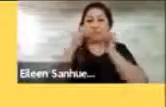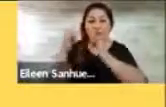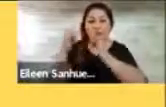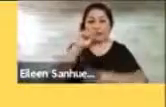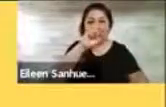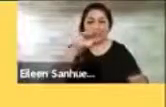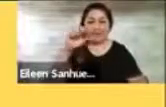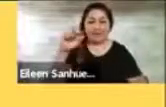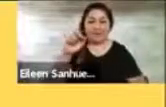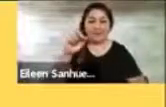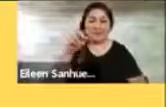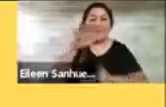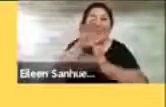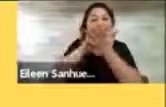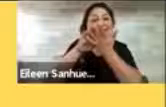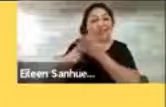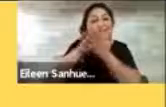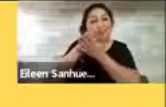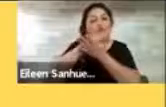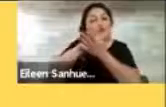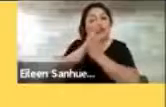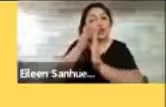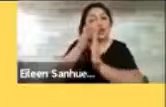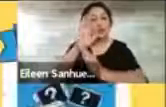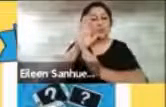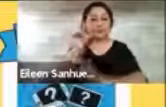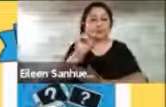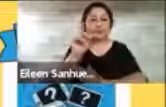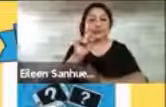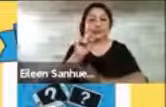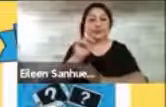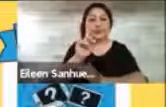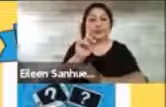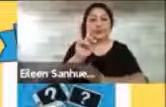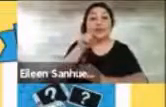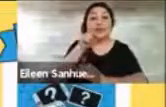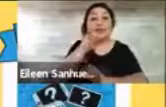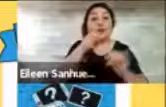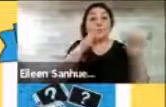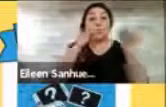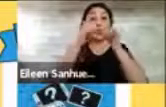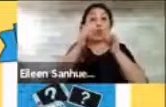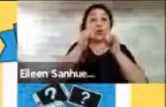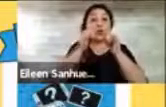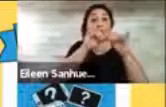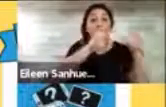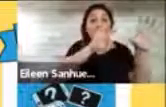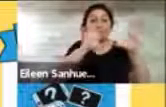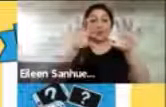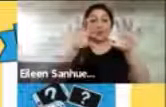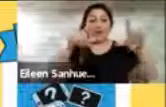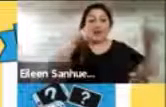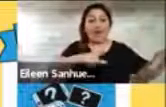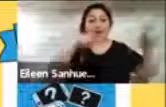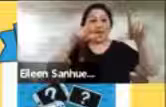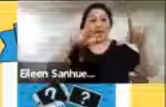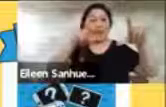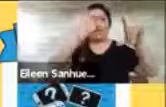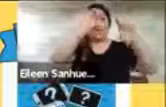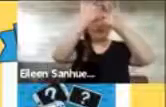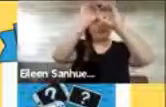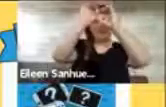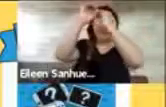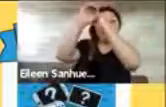par de ejemplos, que es esta sección de acá. Y en los juegos está dividido por estas áreas científicas, astronomía,